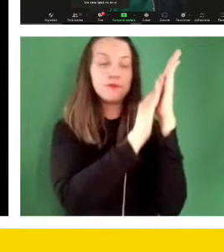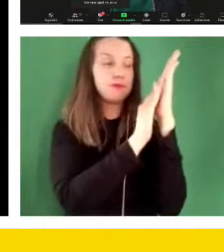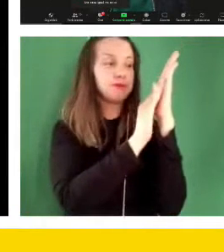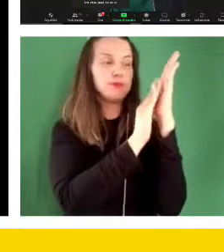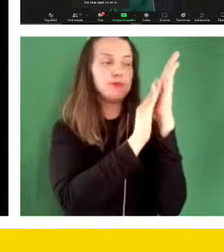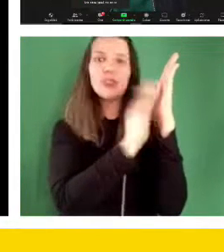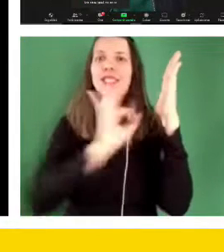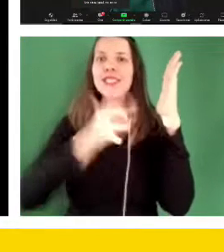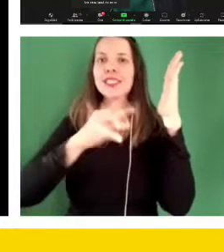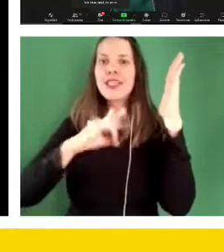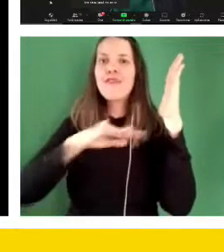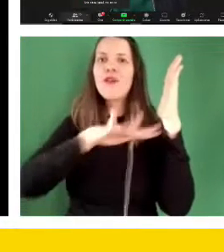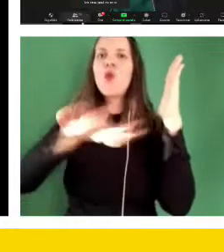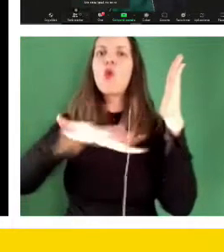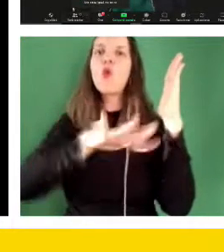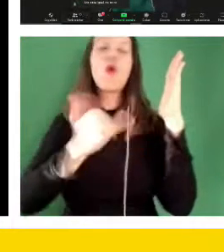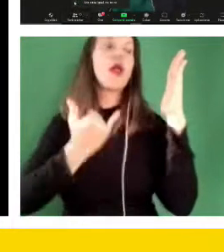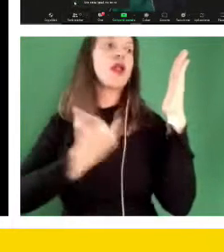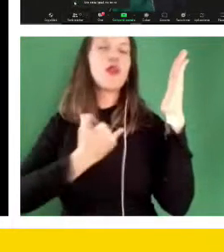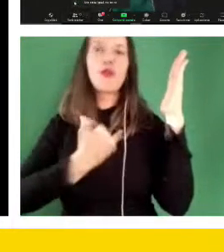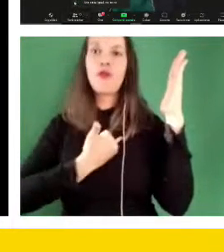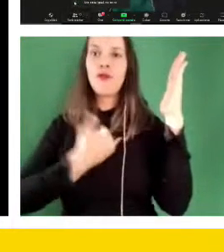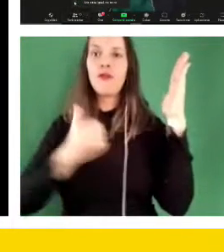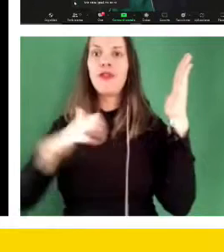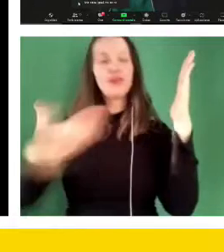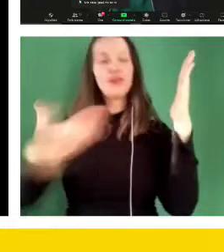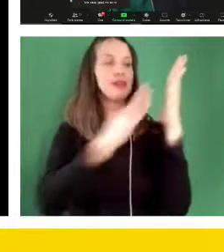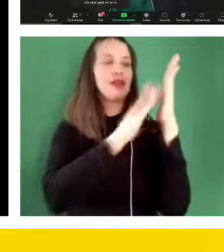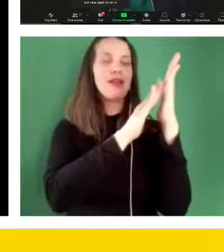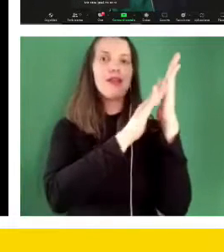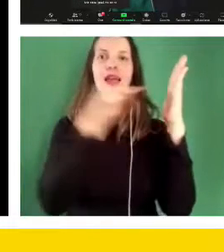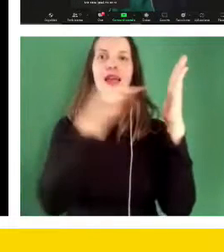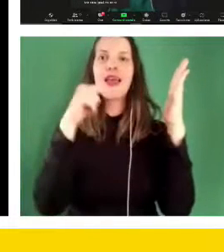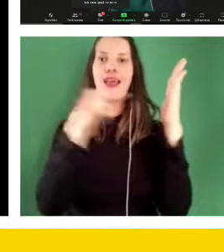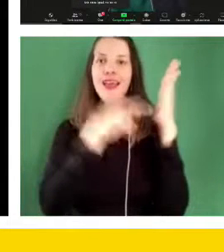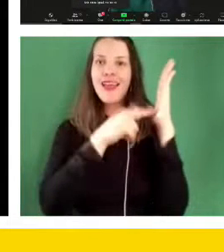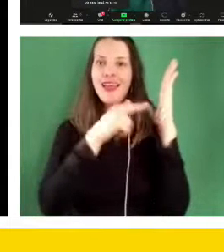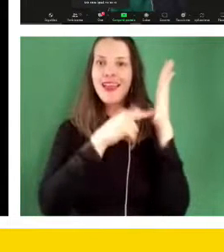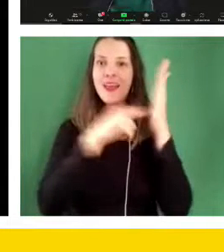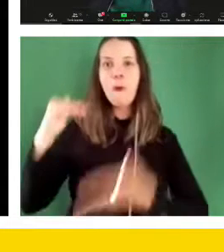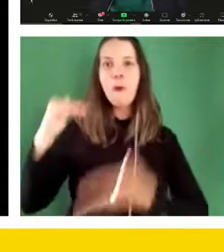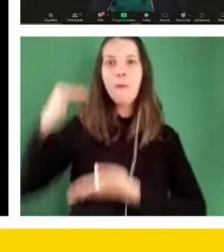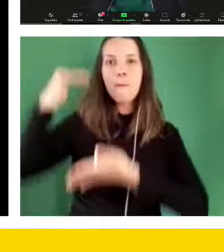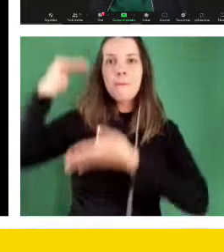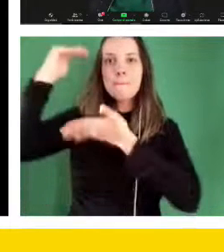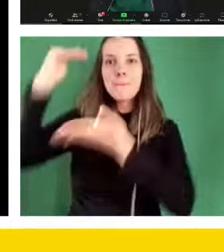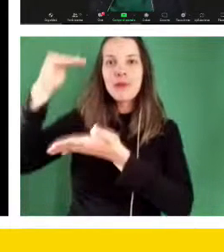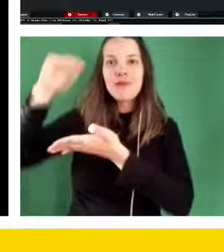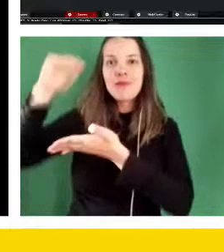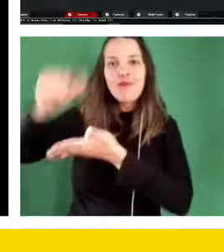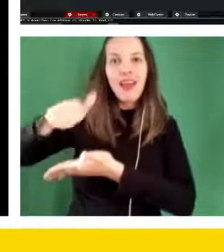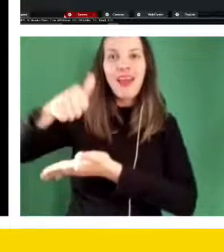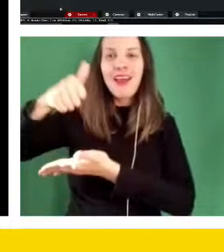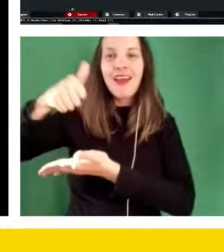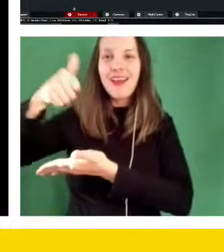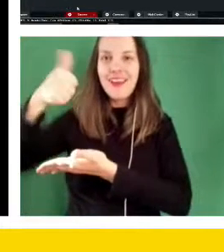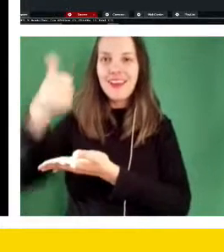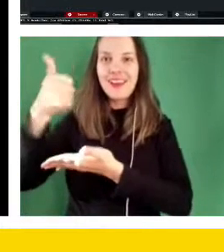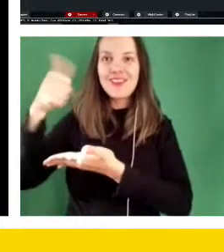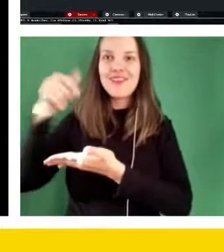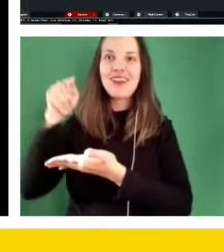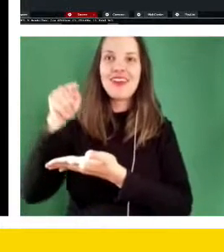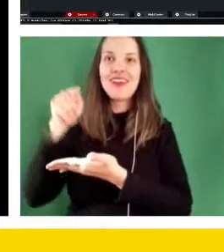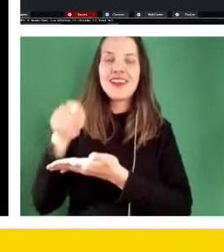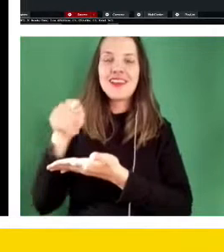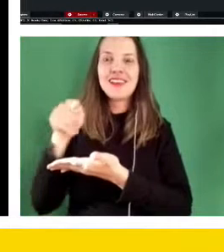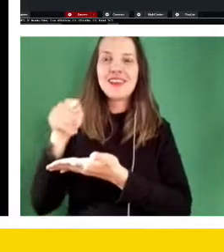Este proyecto sacó un premio a la creatividad empresarial. Con posterioridad a eso, hemos hecho